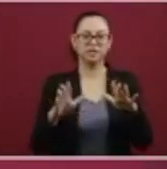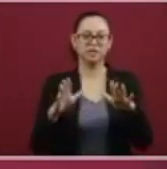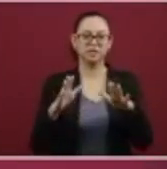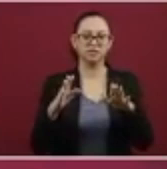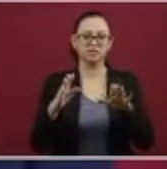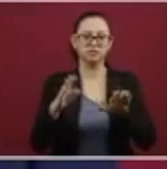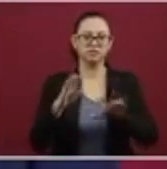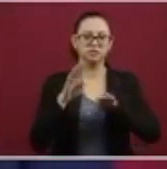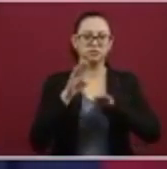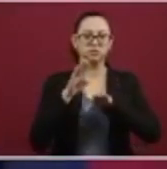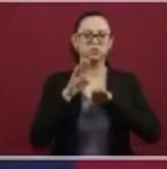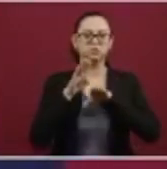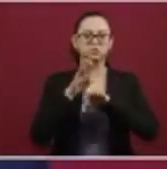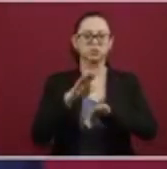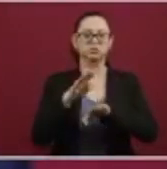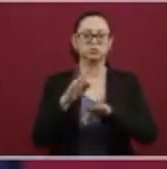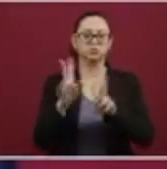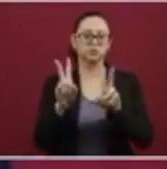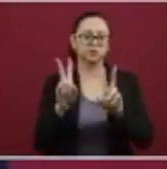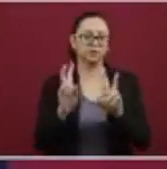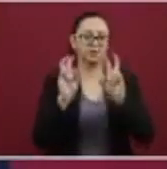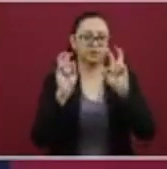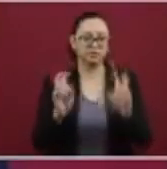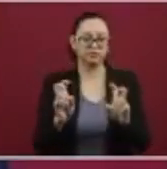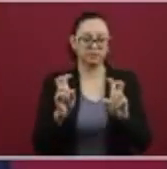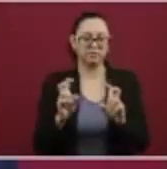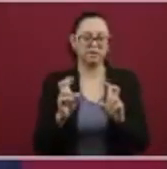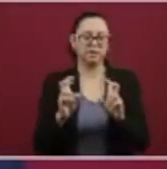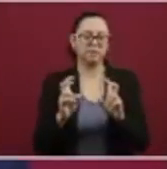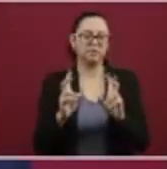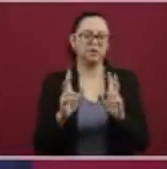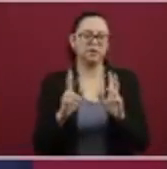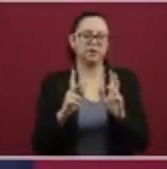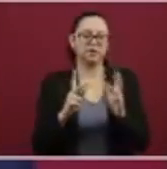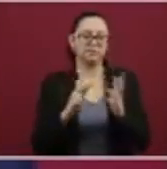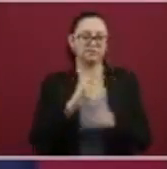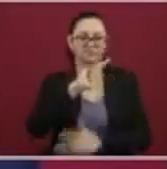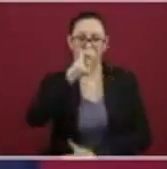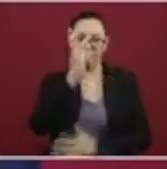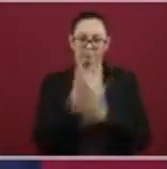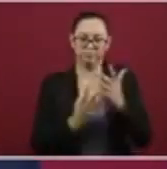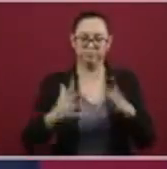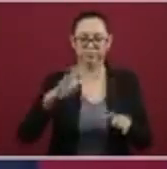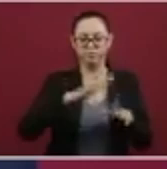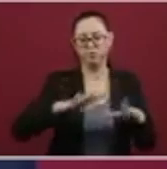avance del programa Jóvenes Construyendo el Futuro,